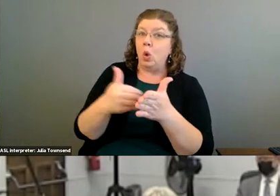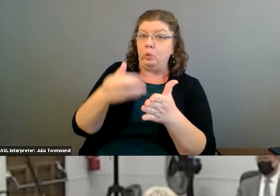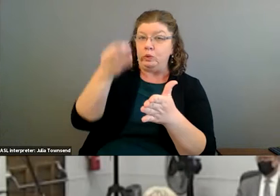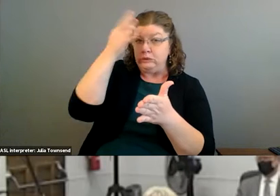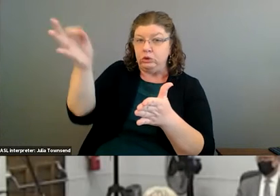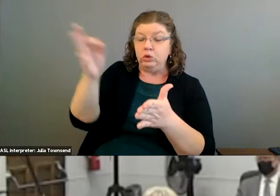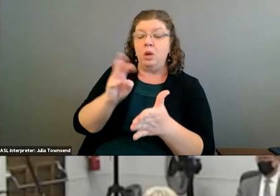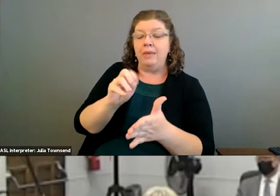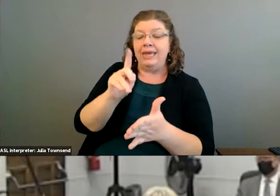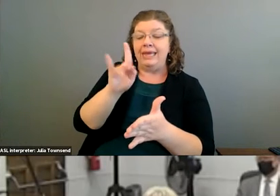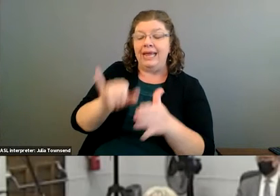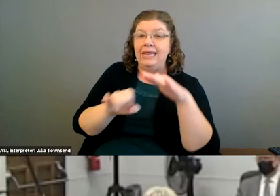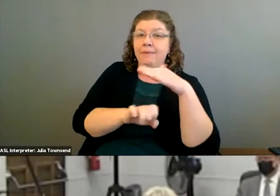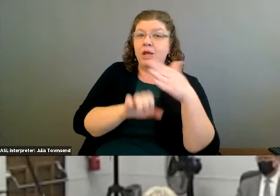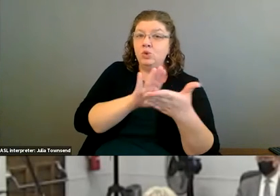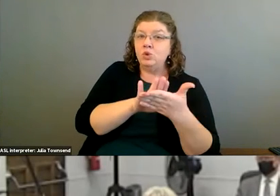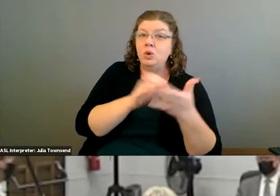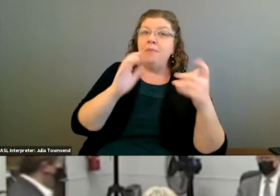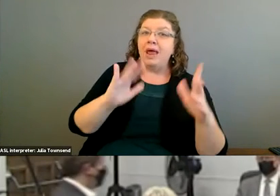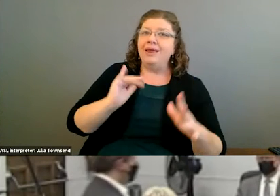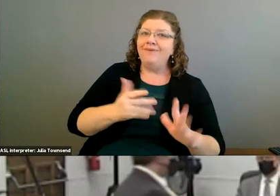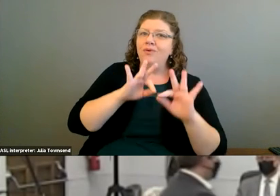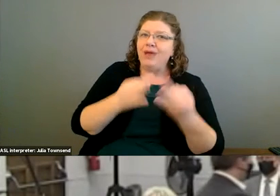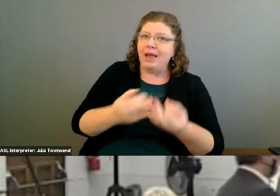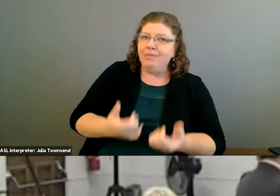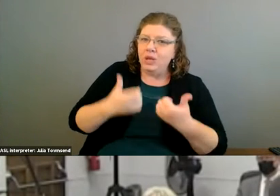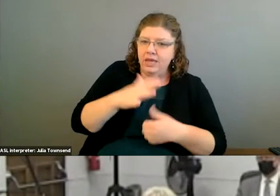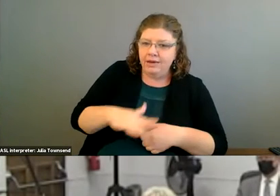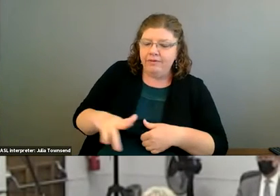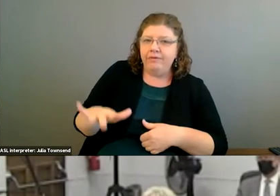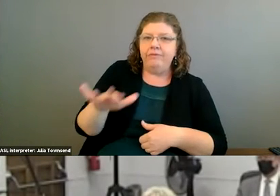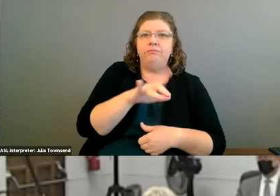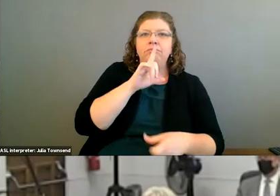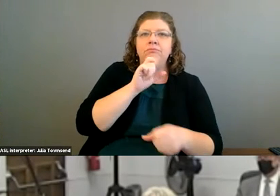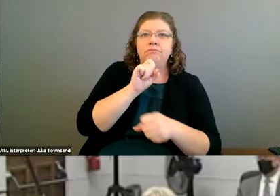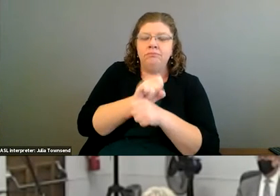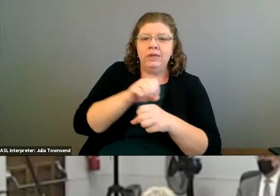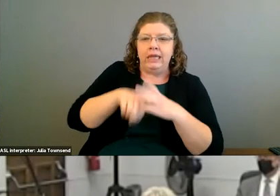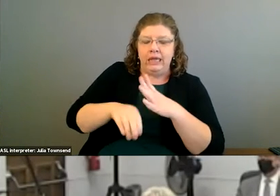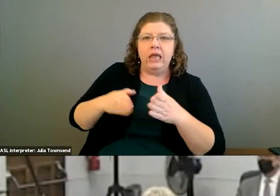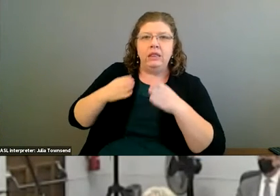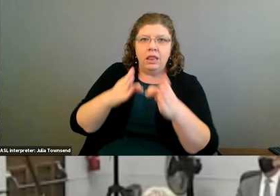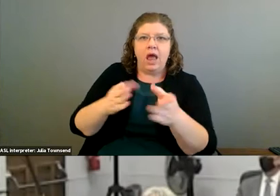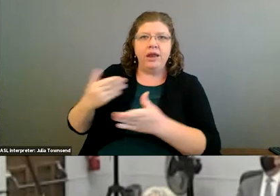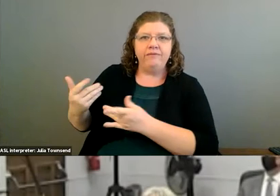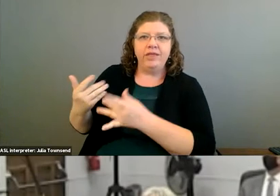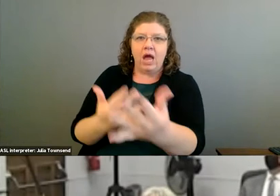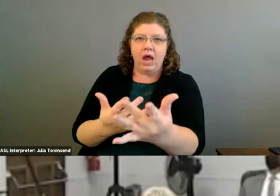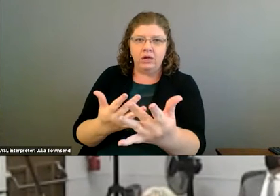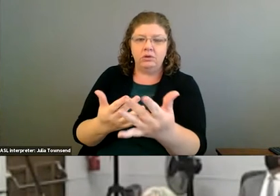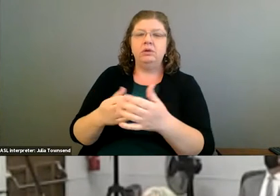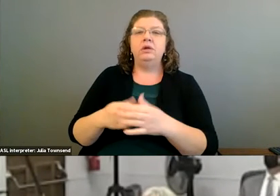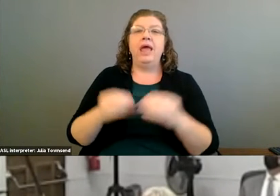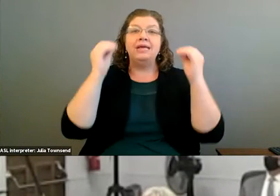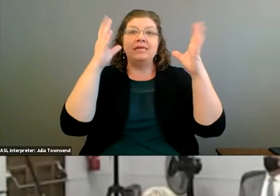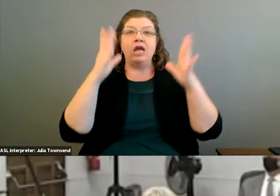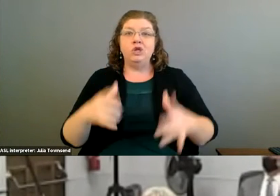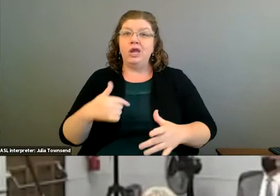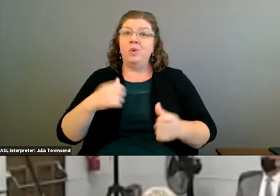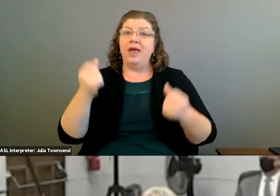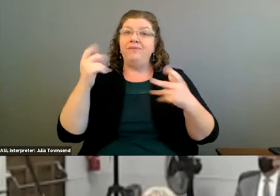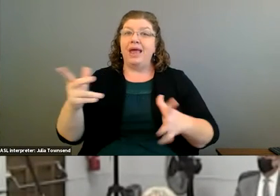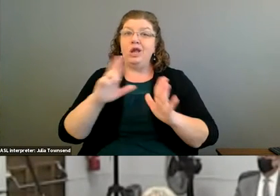muy cerca de McKinley Elementary y muchas de nuestras familias en esta área literalmente estuvieron en la línea de fuego. Como educadores,